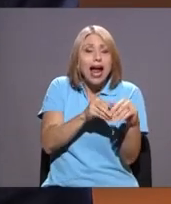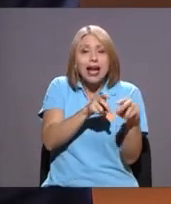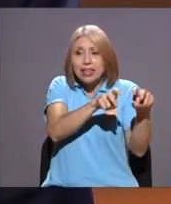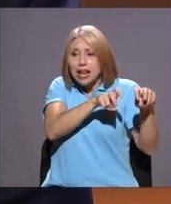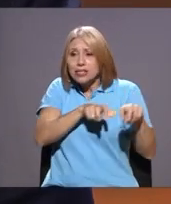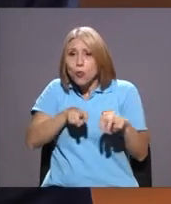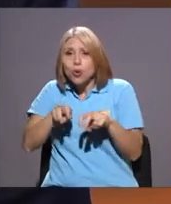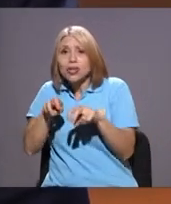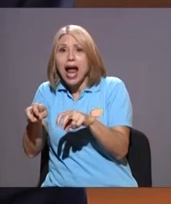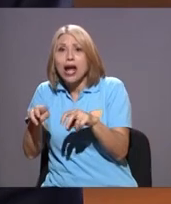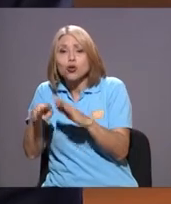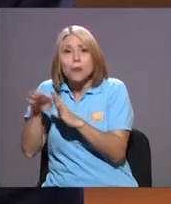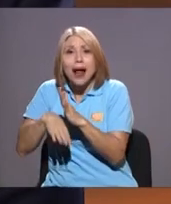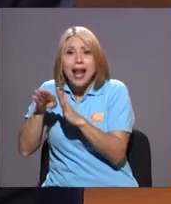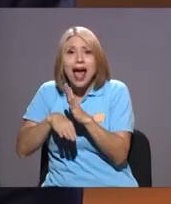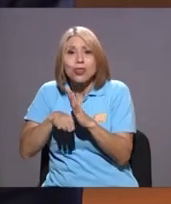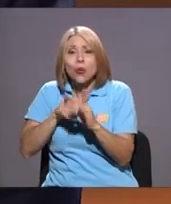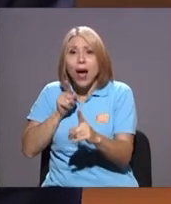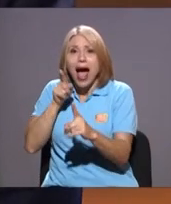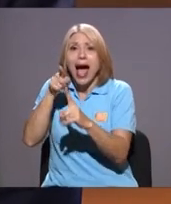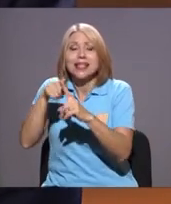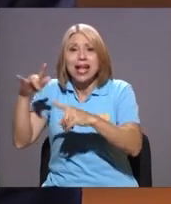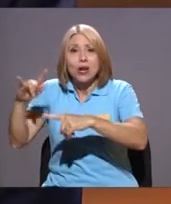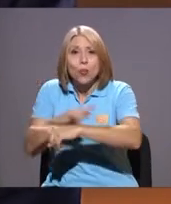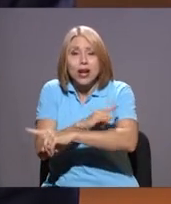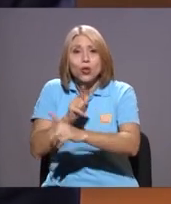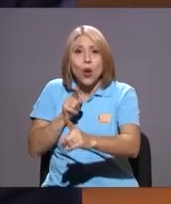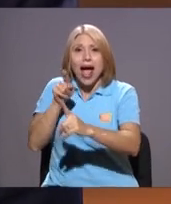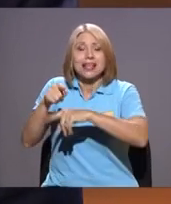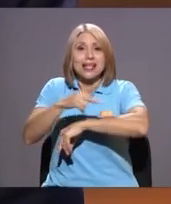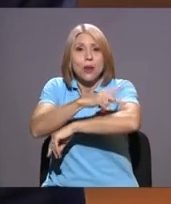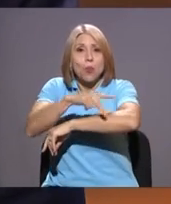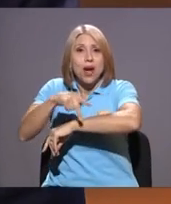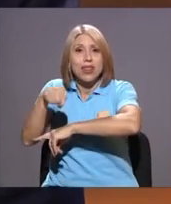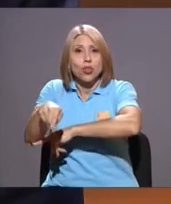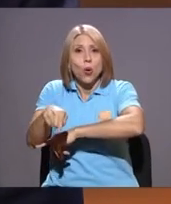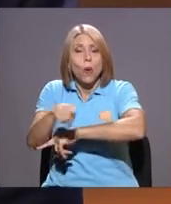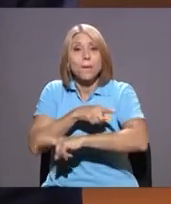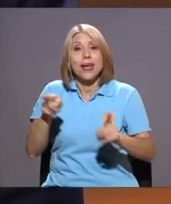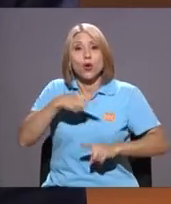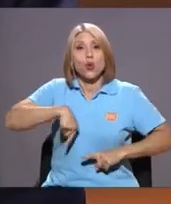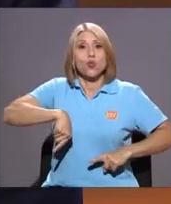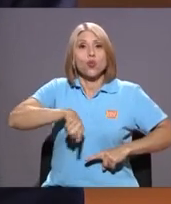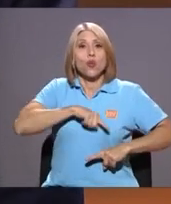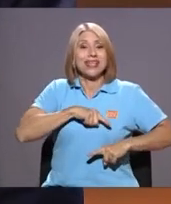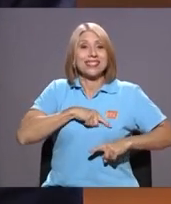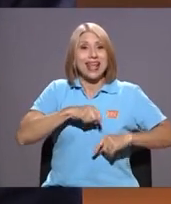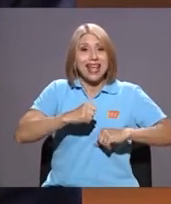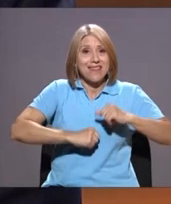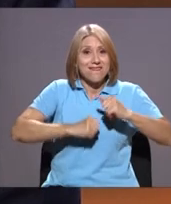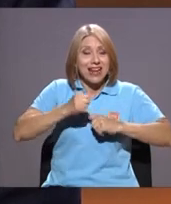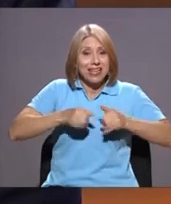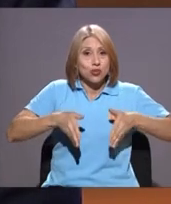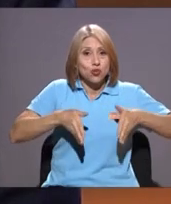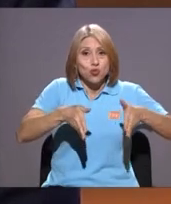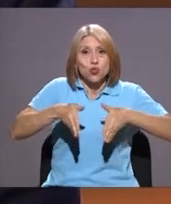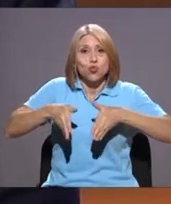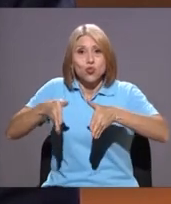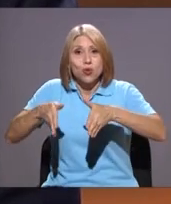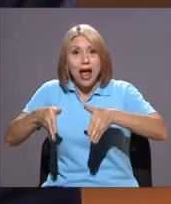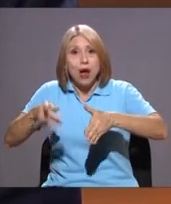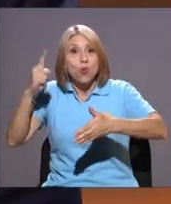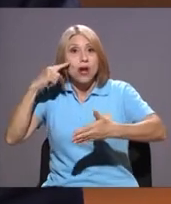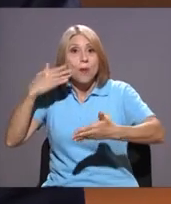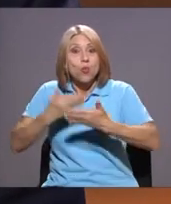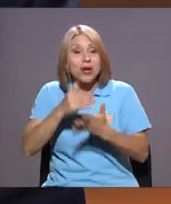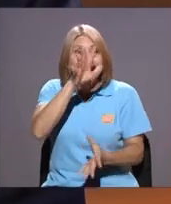menor costo a los puertos a los aeropuertos cuando resulta que nuestra infraestructura en una muestra de 140 países nosotros